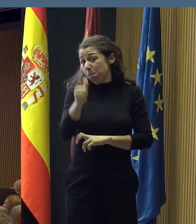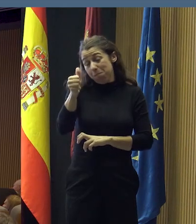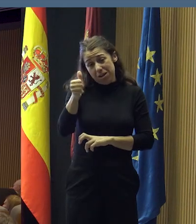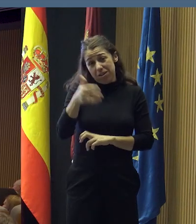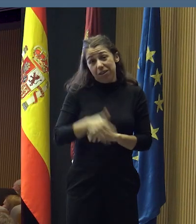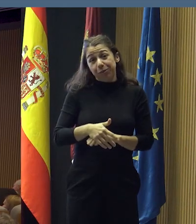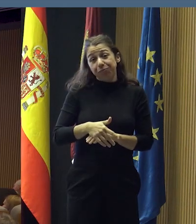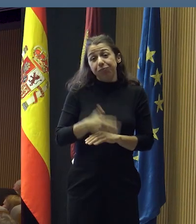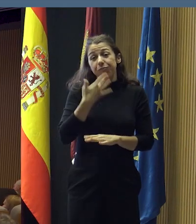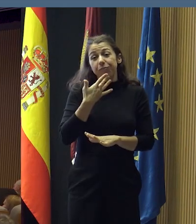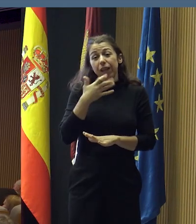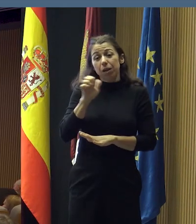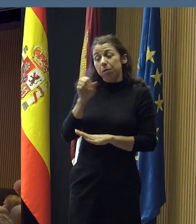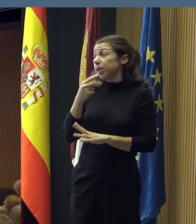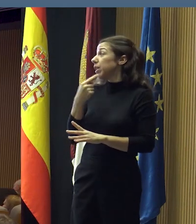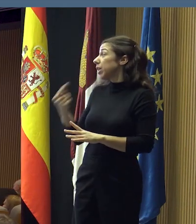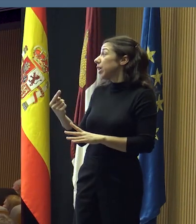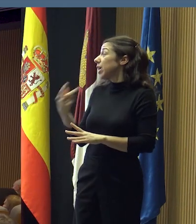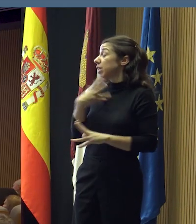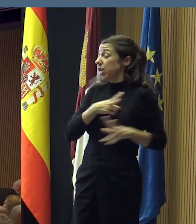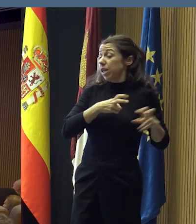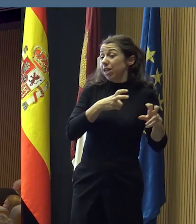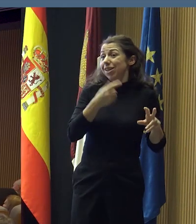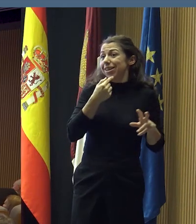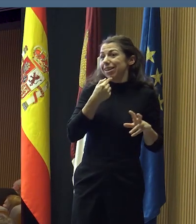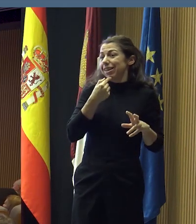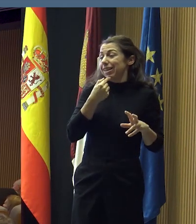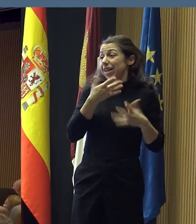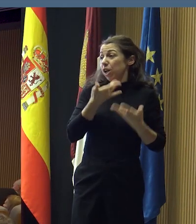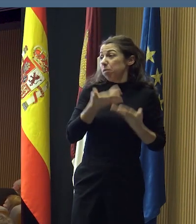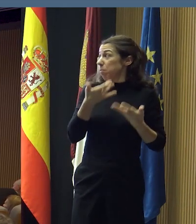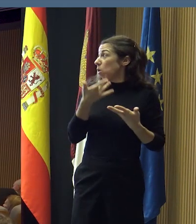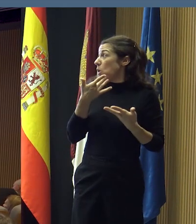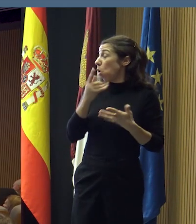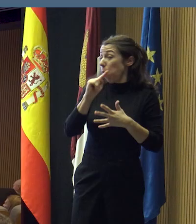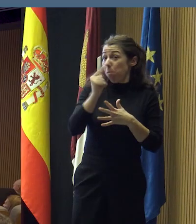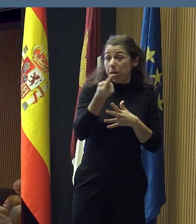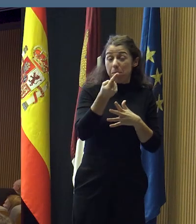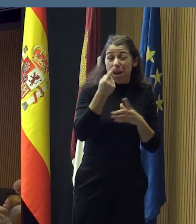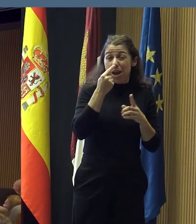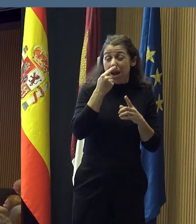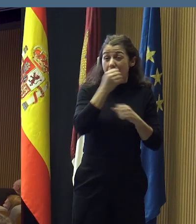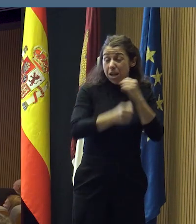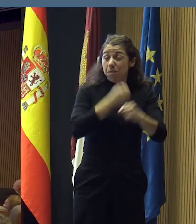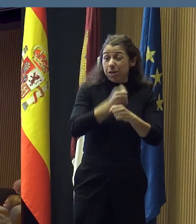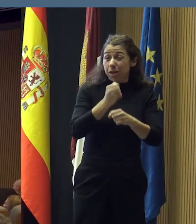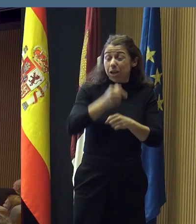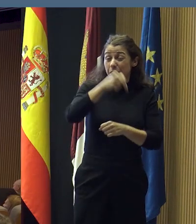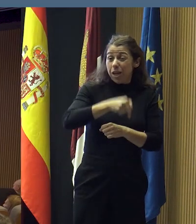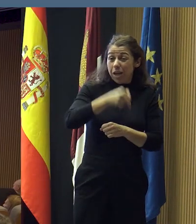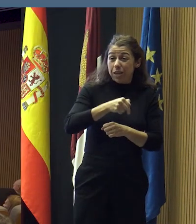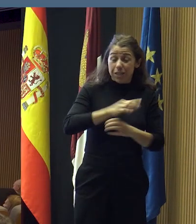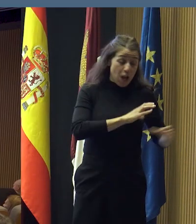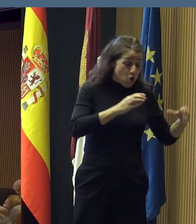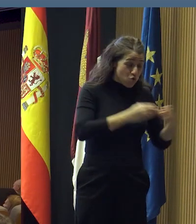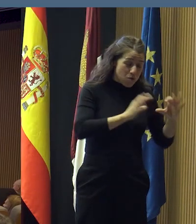oncológica. Eva María, decías al principio que estabais de primer aniversario, corrígeme si no es así, de esta